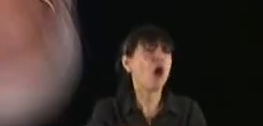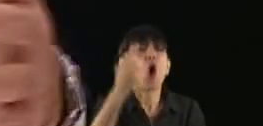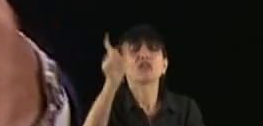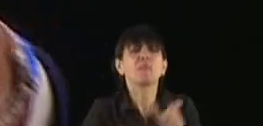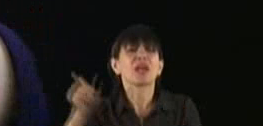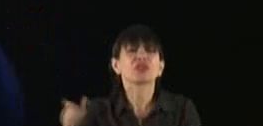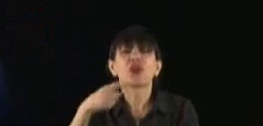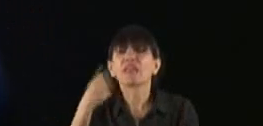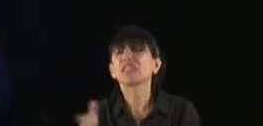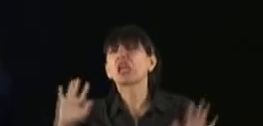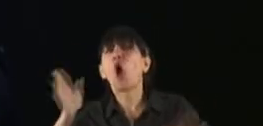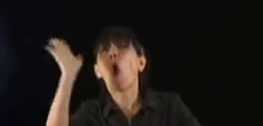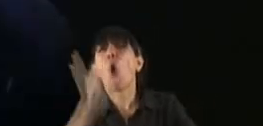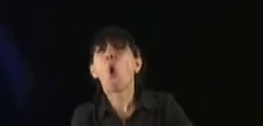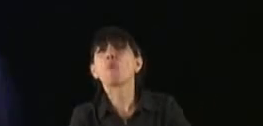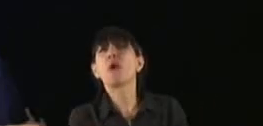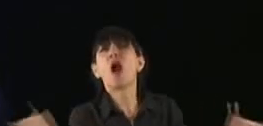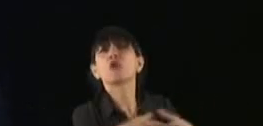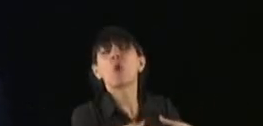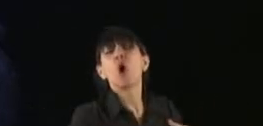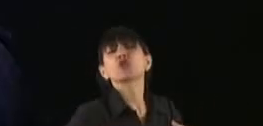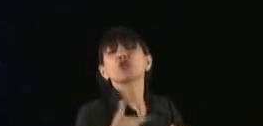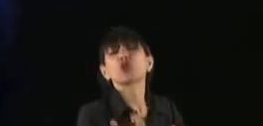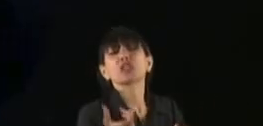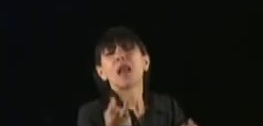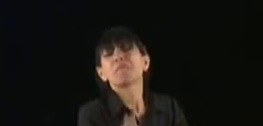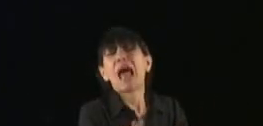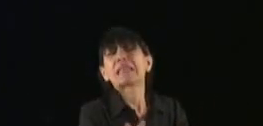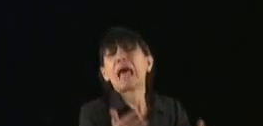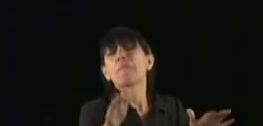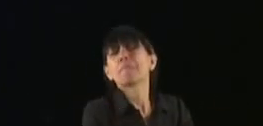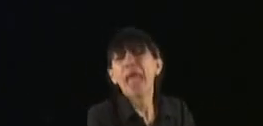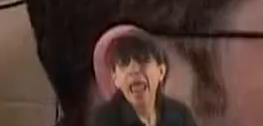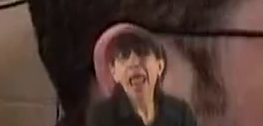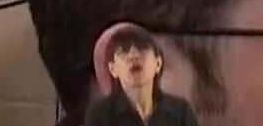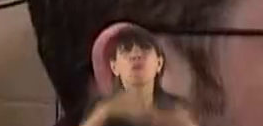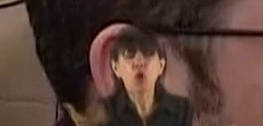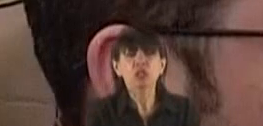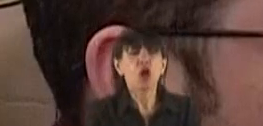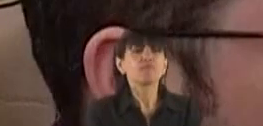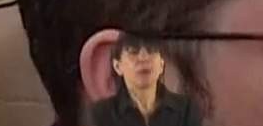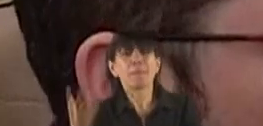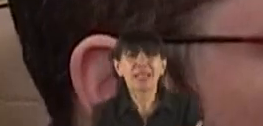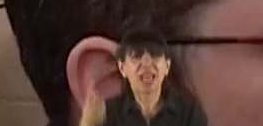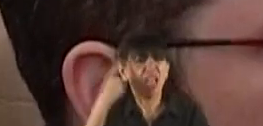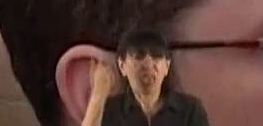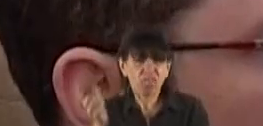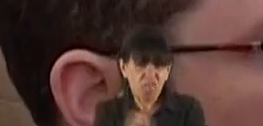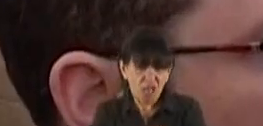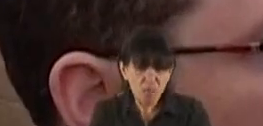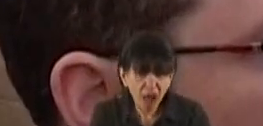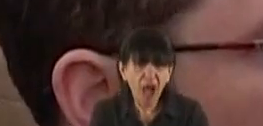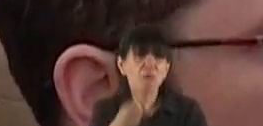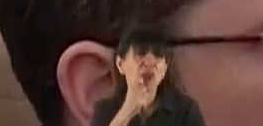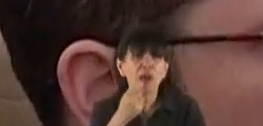algún sector social, y por eso vuelve a renacer el nazismo, y por eso vuelve a renacer políticas